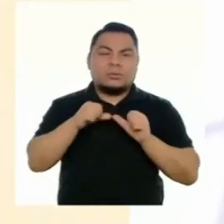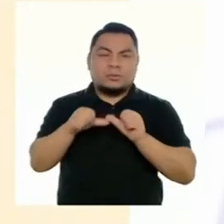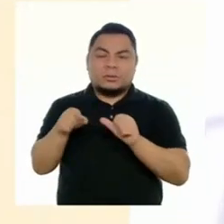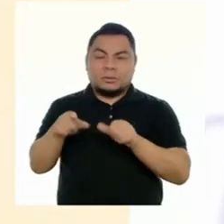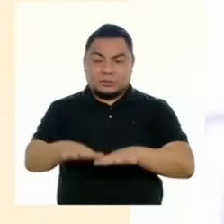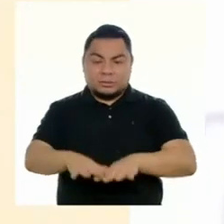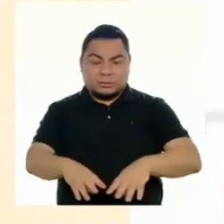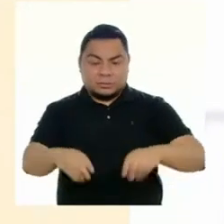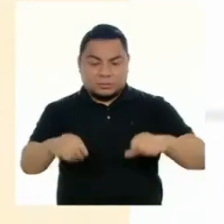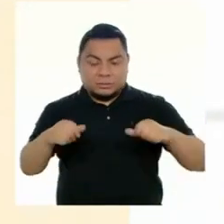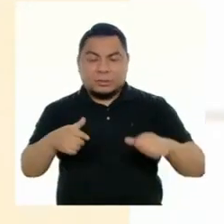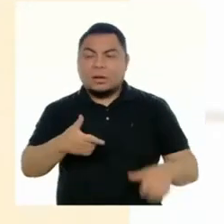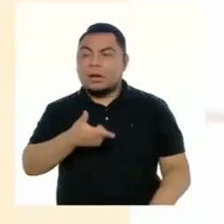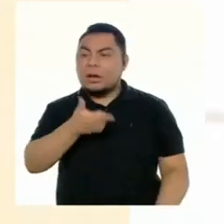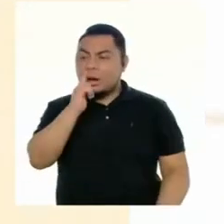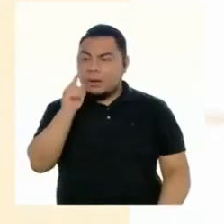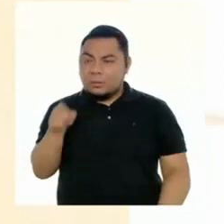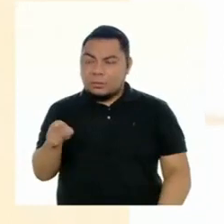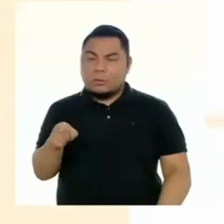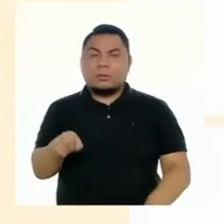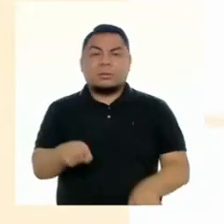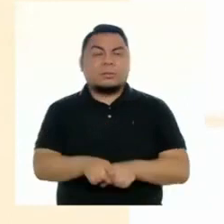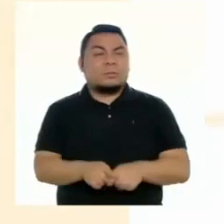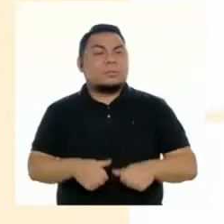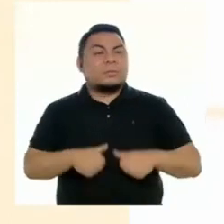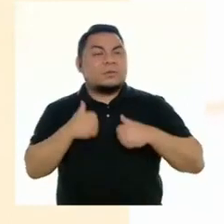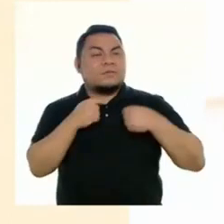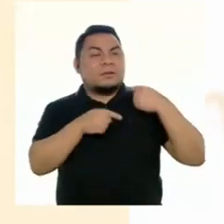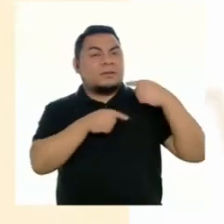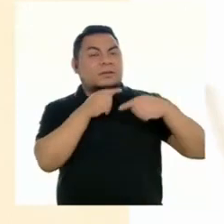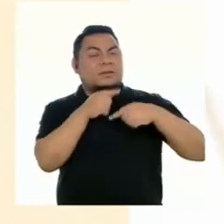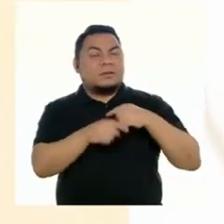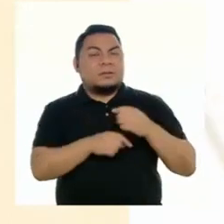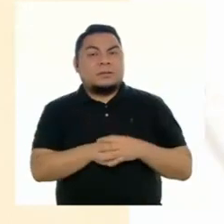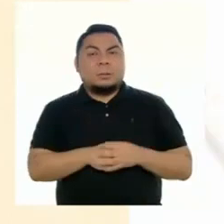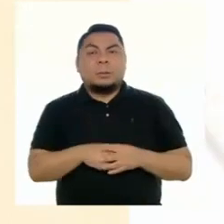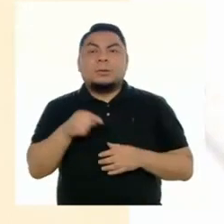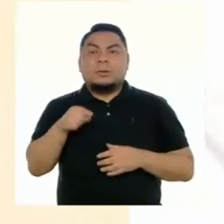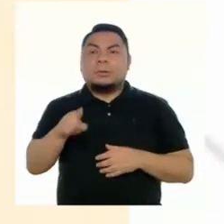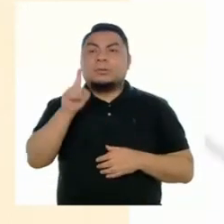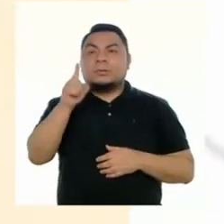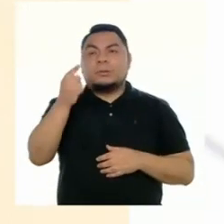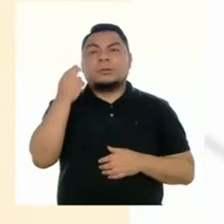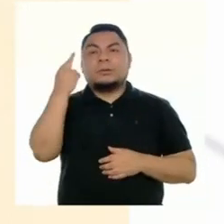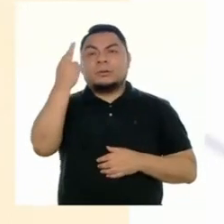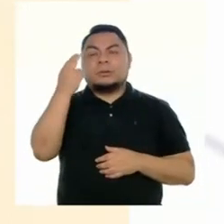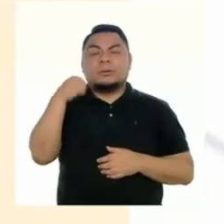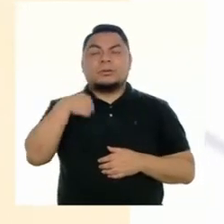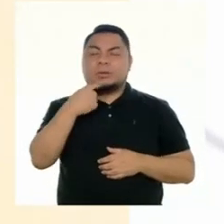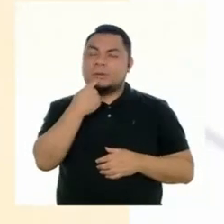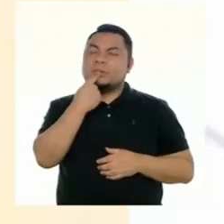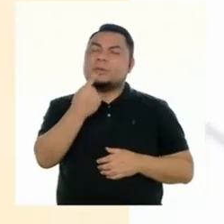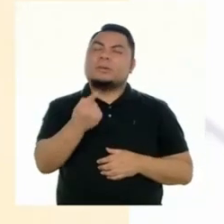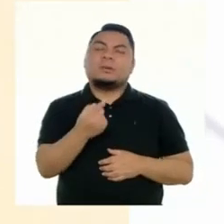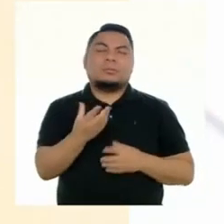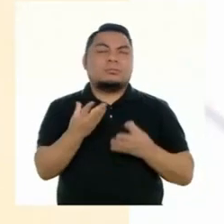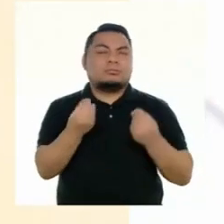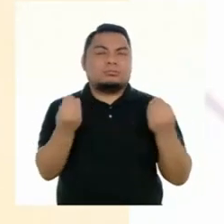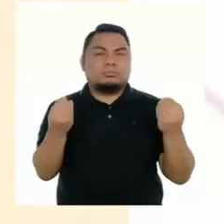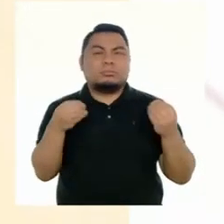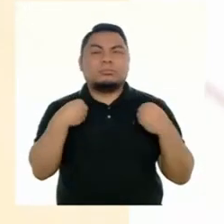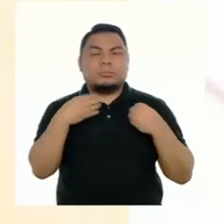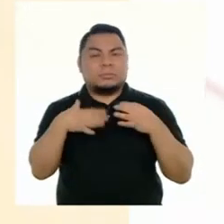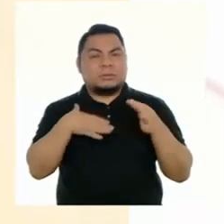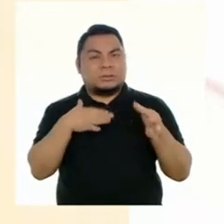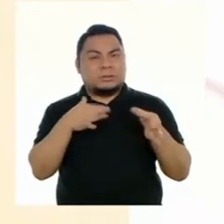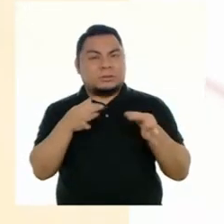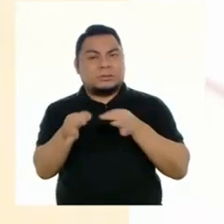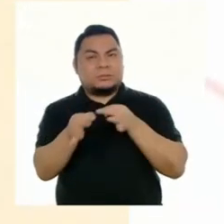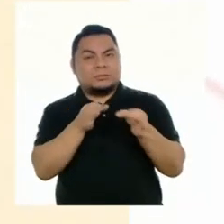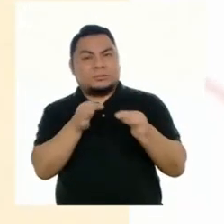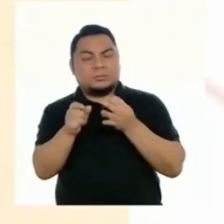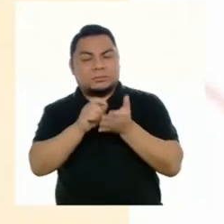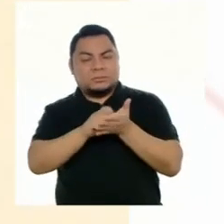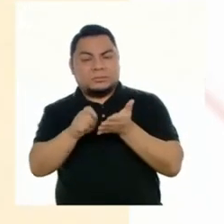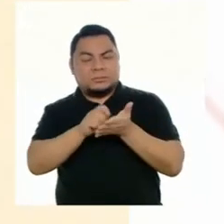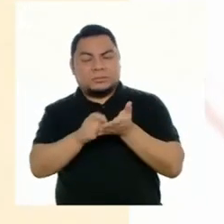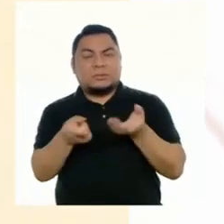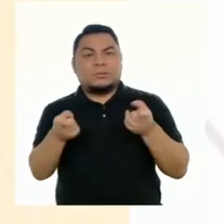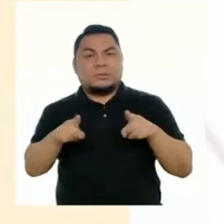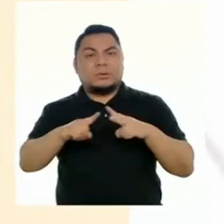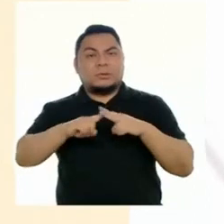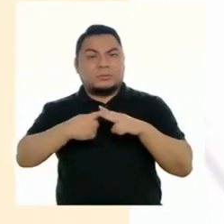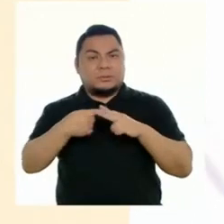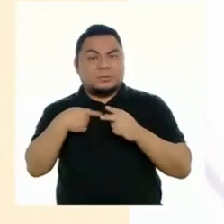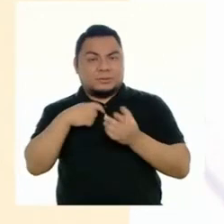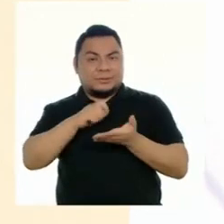como la tierra, el agua y nuestra vida diaria. Esta es una de las razones que debo enfatizar bastante en mis argumentos cuando